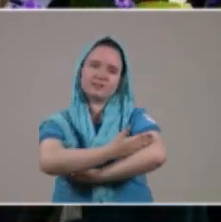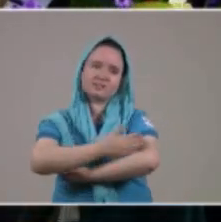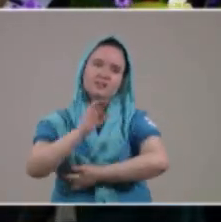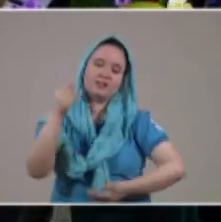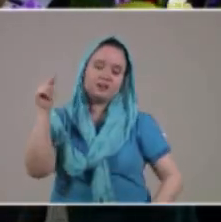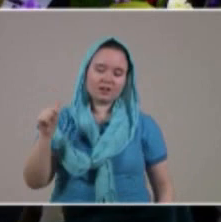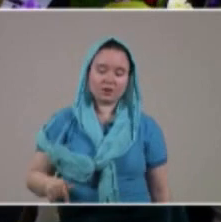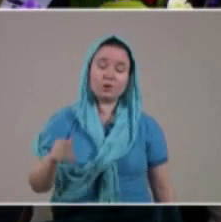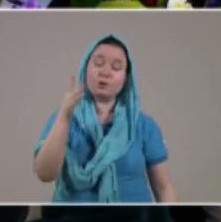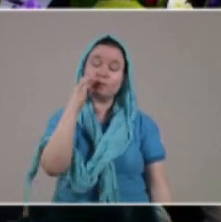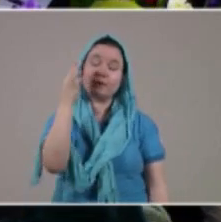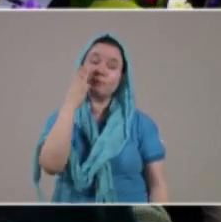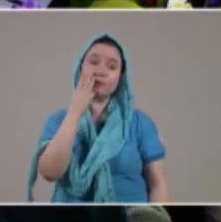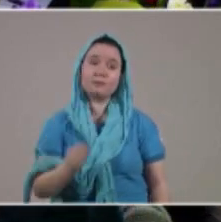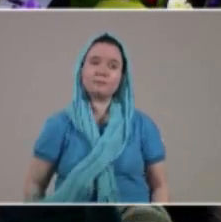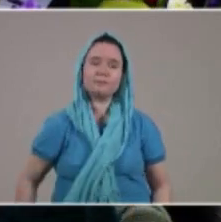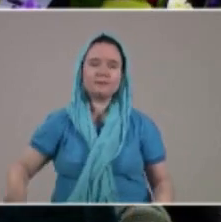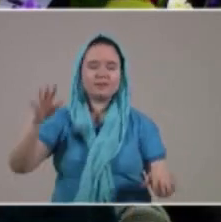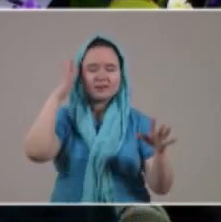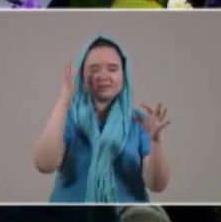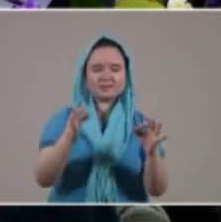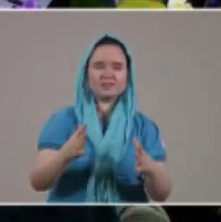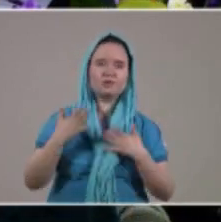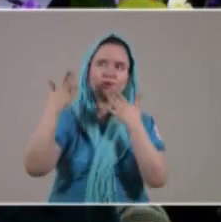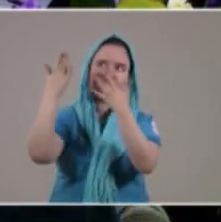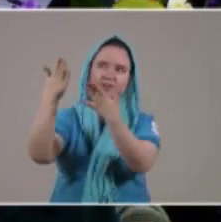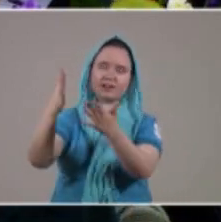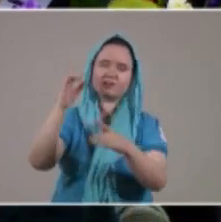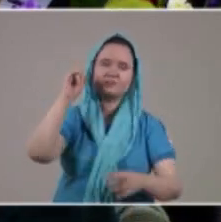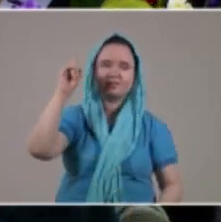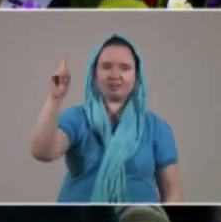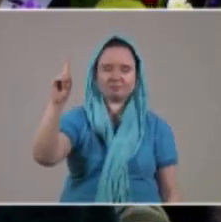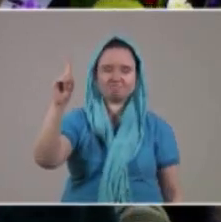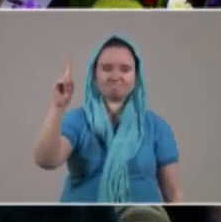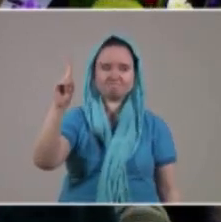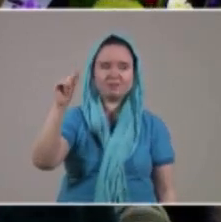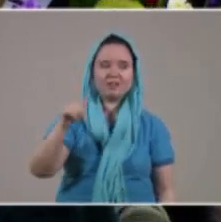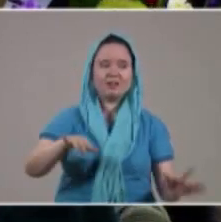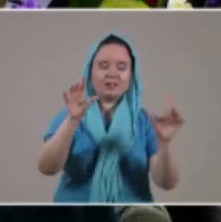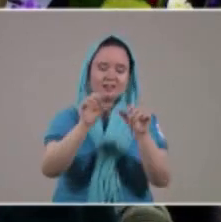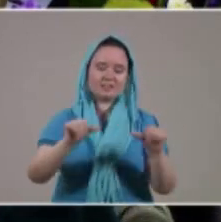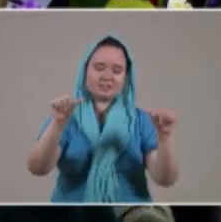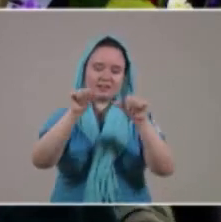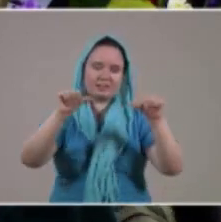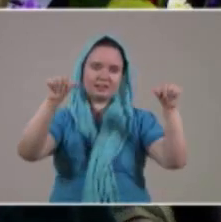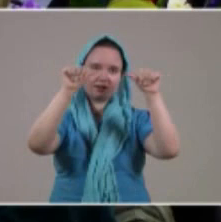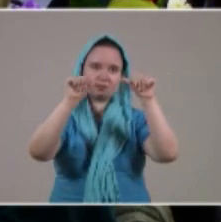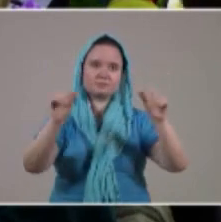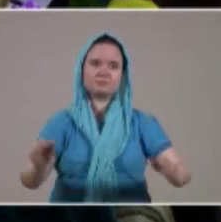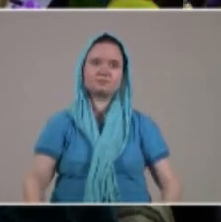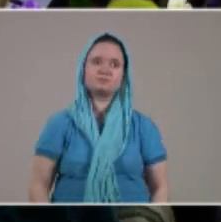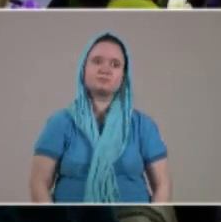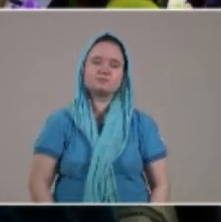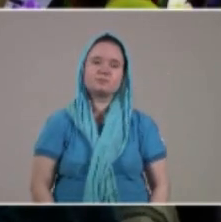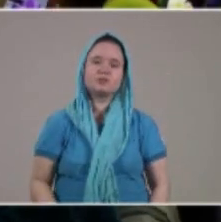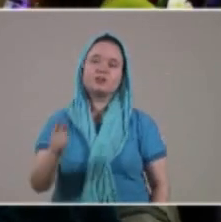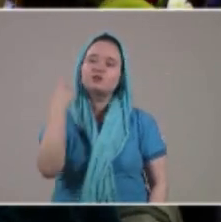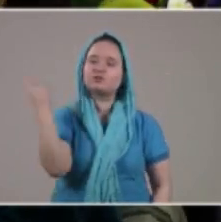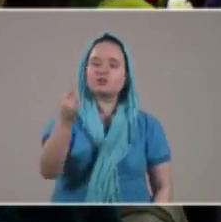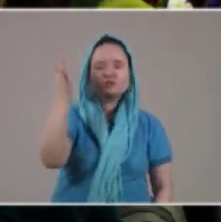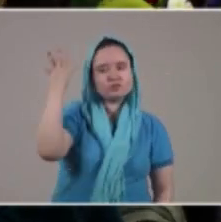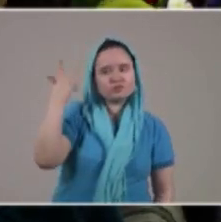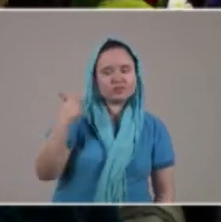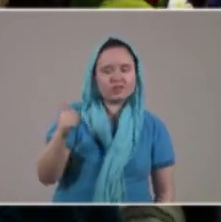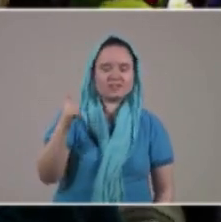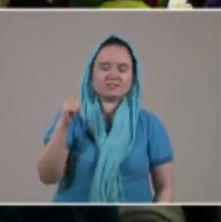que hoy sus padres, Señor, están presentando ante este altar espiritual, dedicándolos a ti todos los días